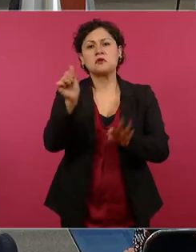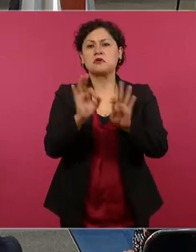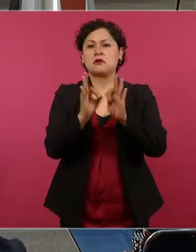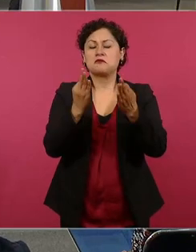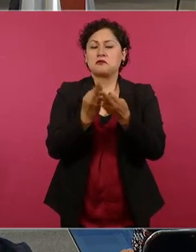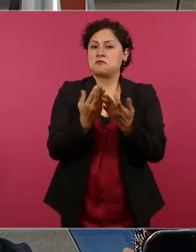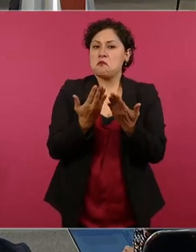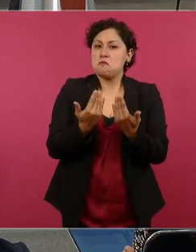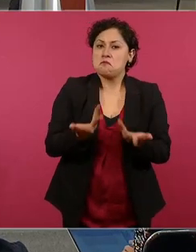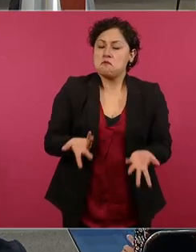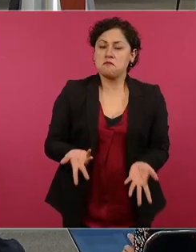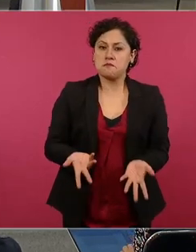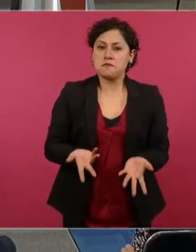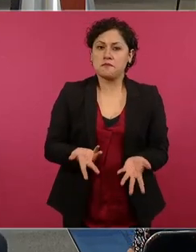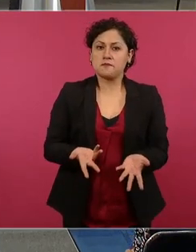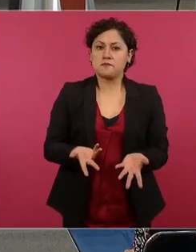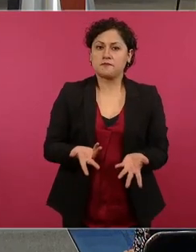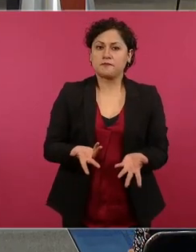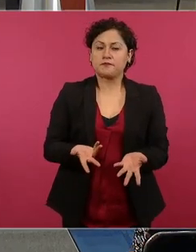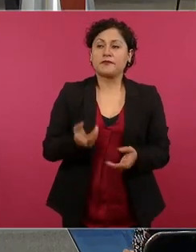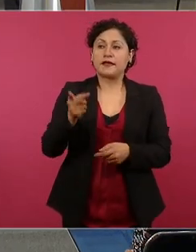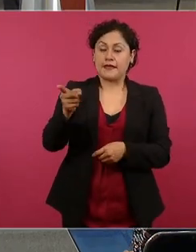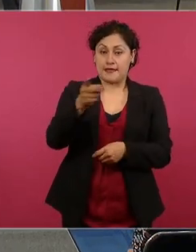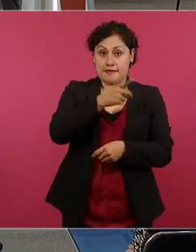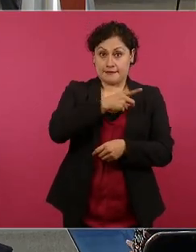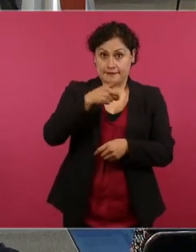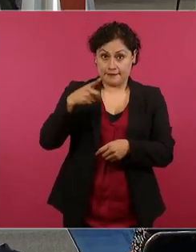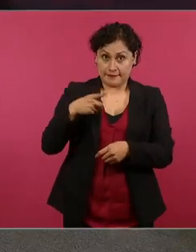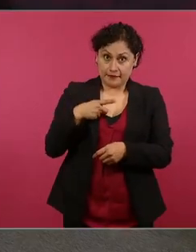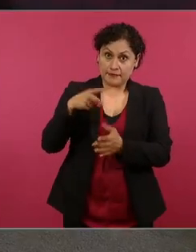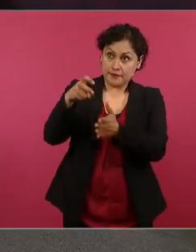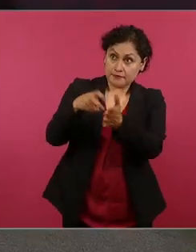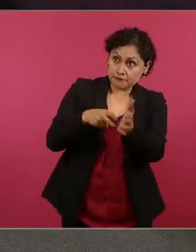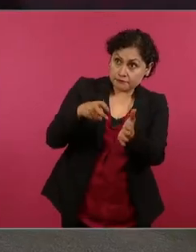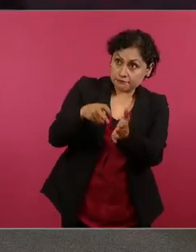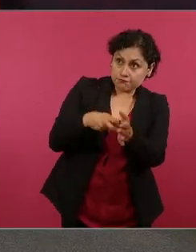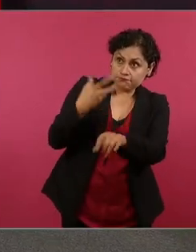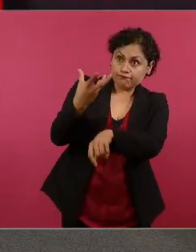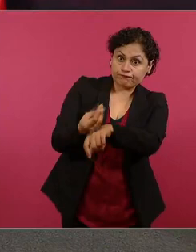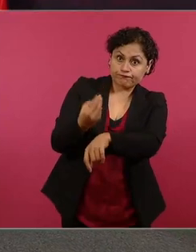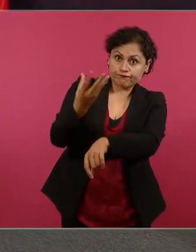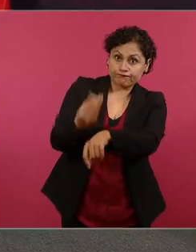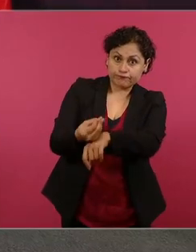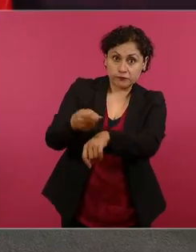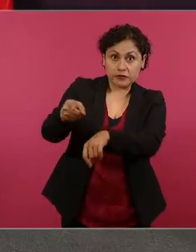para que se reforme el Poder Judicial.